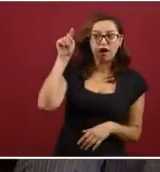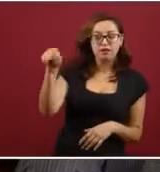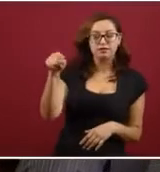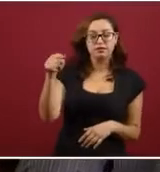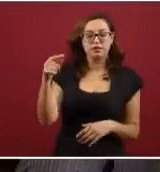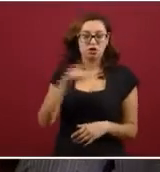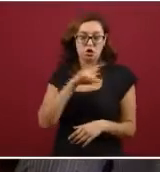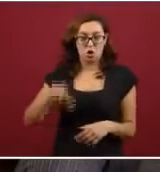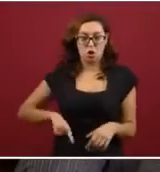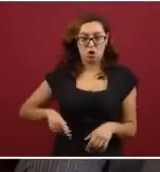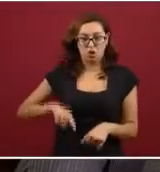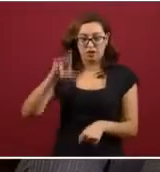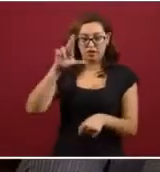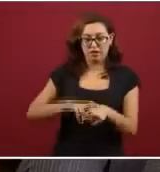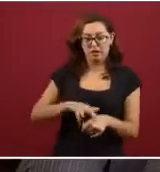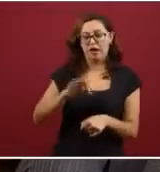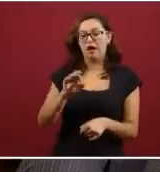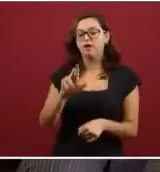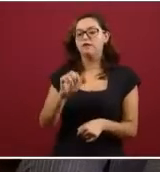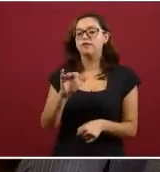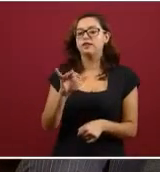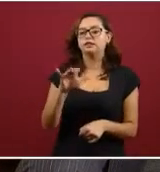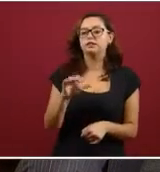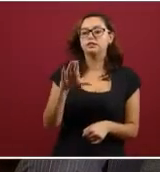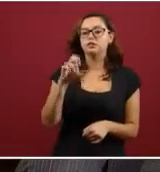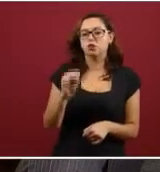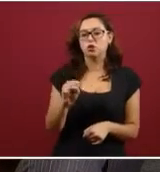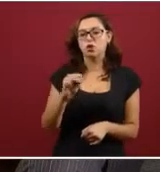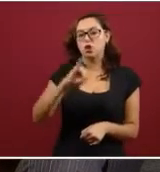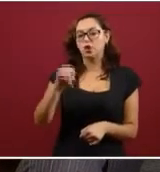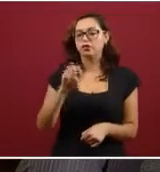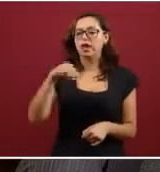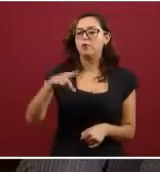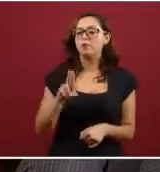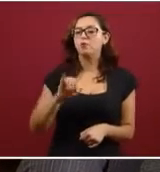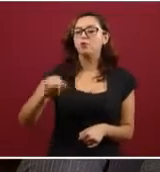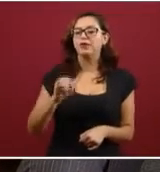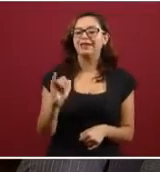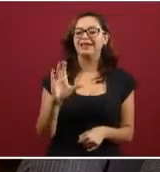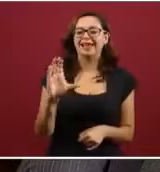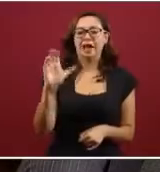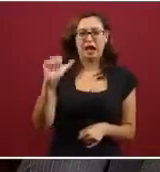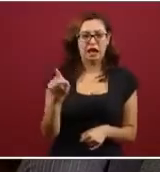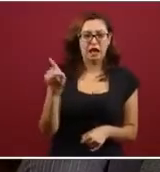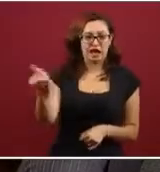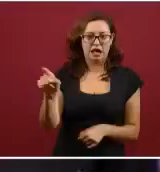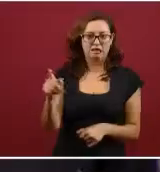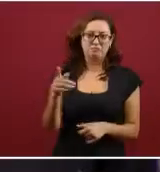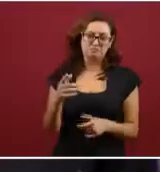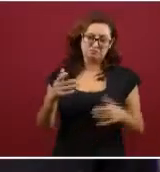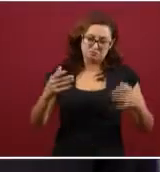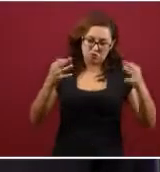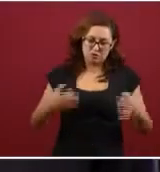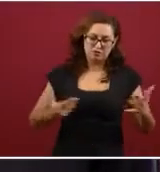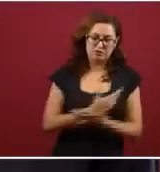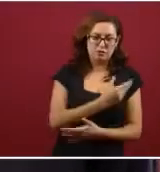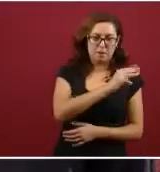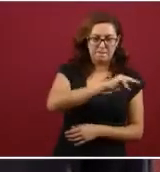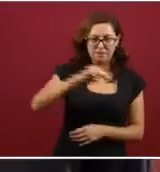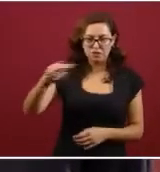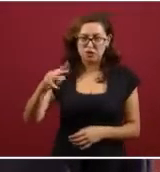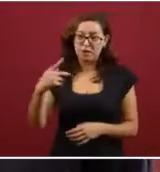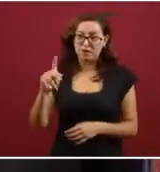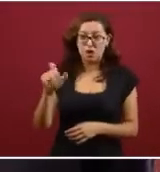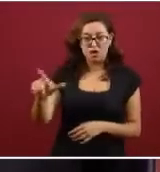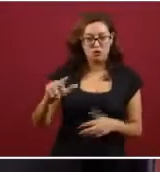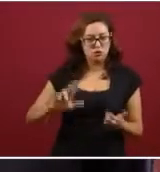No era tabasqueño, era Michoacán, que es el revolucionario mexicano que más admiro. Estuvo